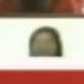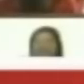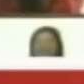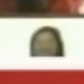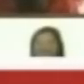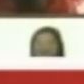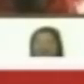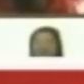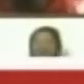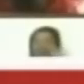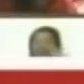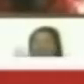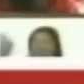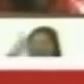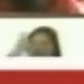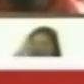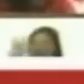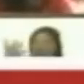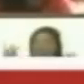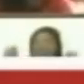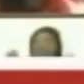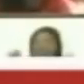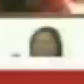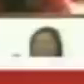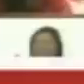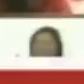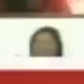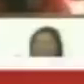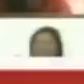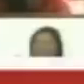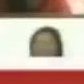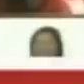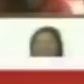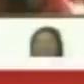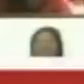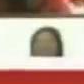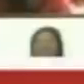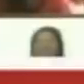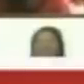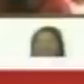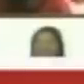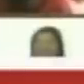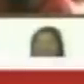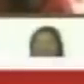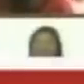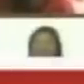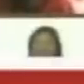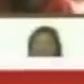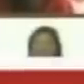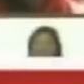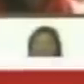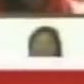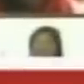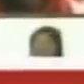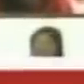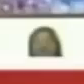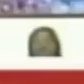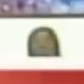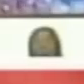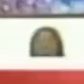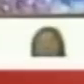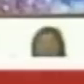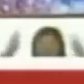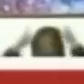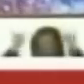de asistentes a las obras fúnebres del fallecido mandatario o el gran apoyo que recibió durante los días de campaña por parte de los venezolanos. Por su